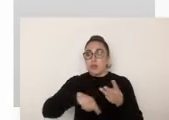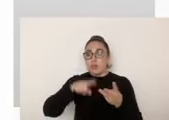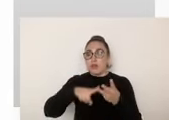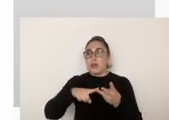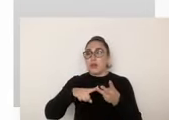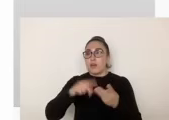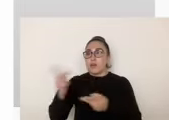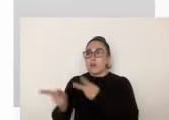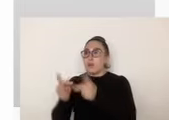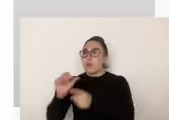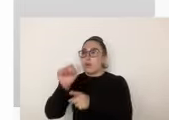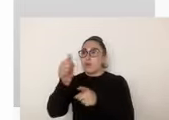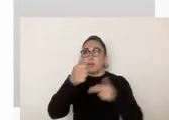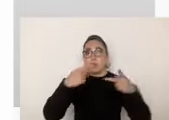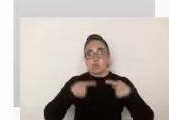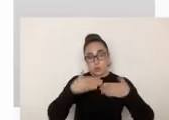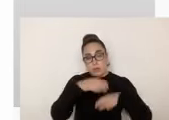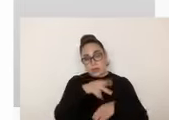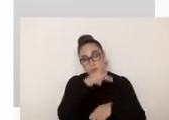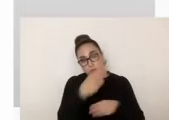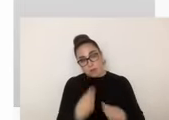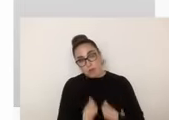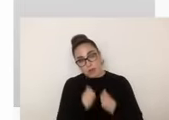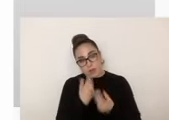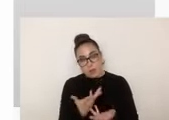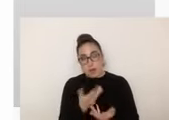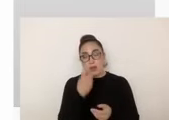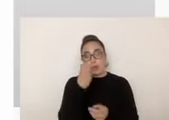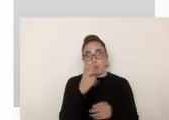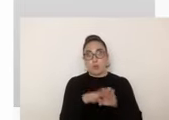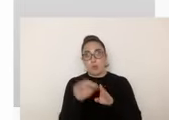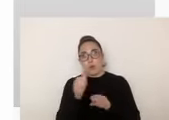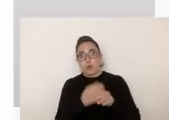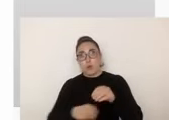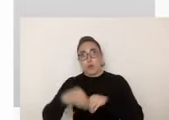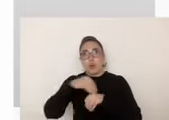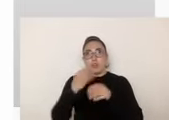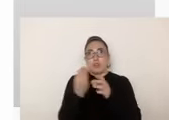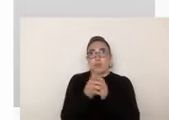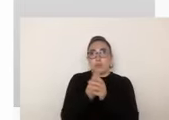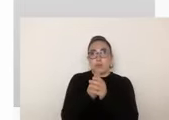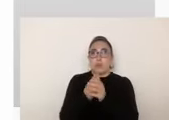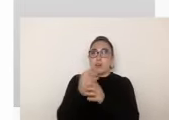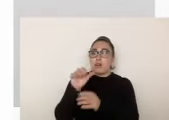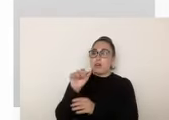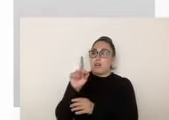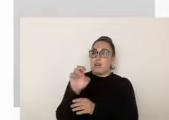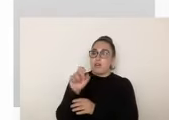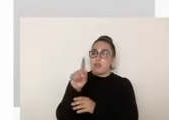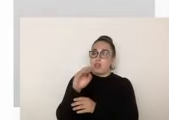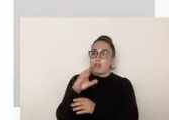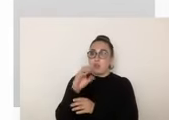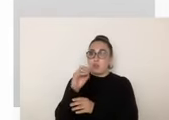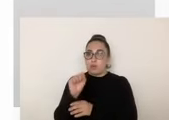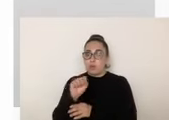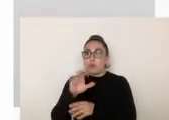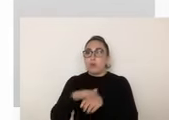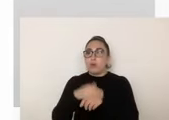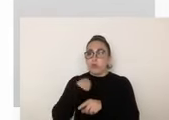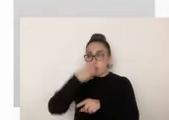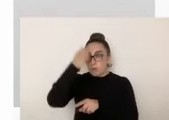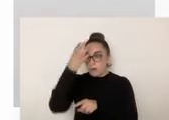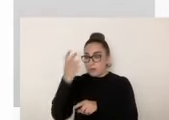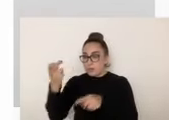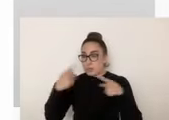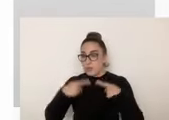preguntamos por el resto de su vida. Por lo tanto, es una visión más areteica. Nos olvidamos de ellos porque nos interesan las personas